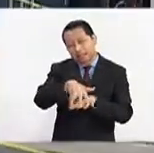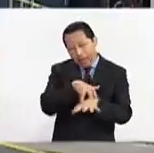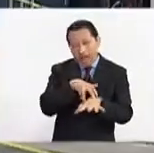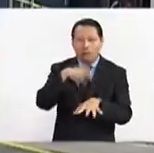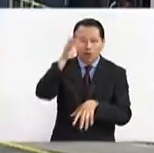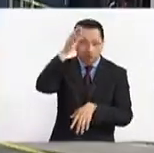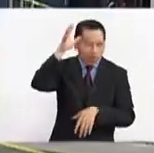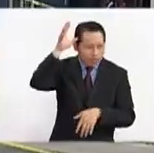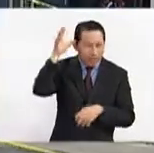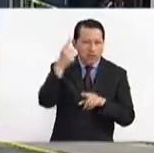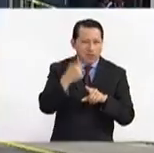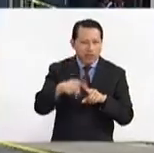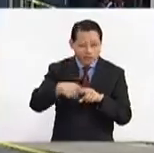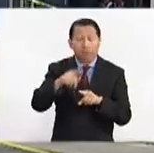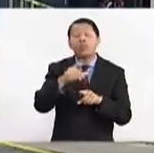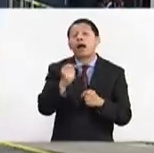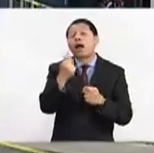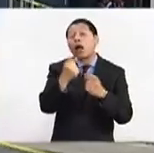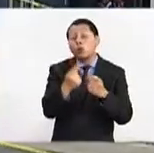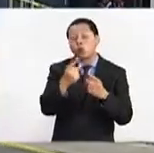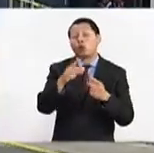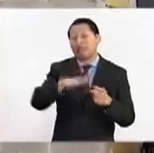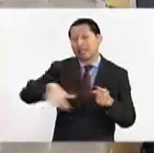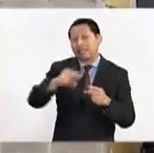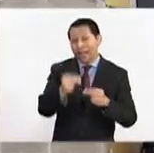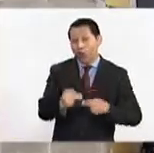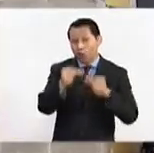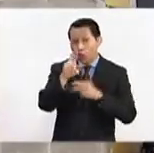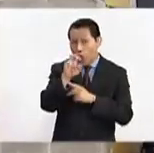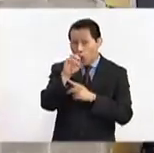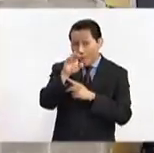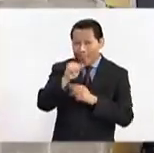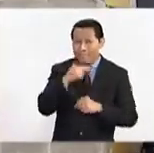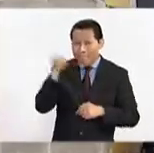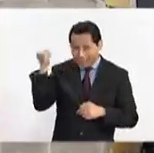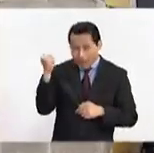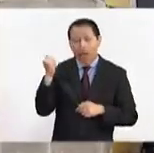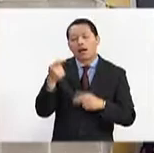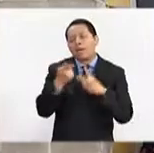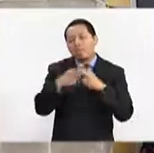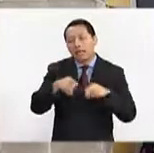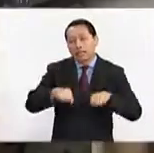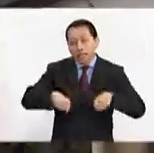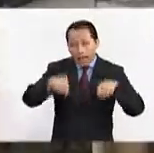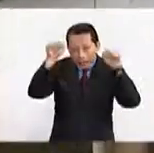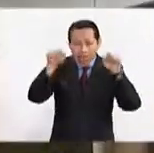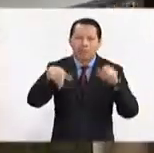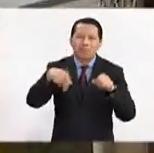económicas. Algunos negocios en la colonia Roma ya comienzan a abrir, pero lucen así, vacíos.